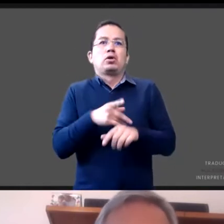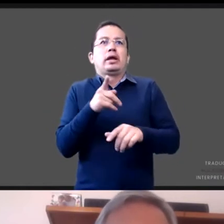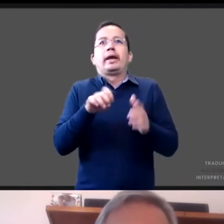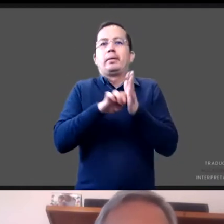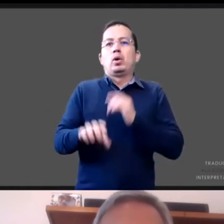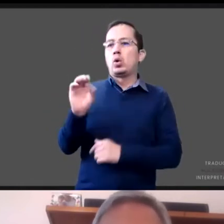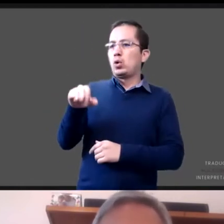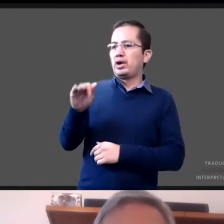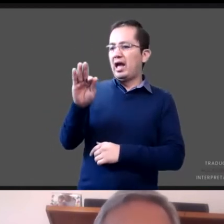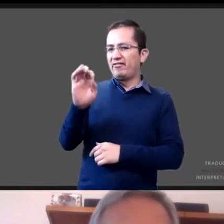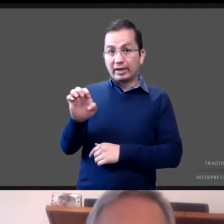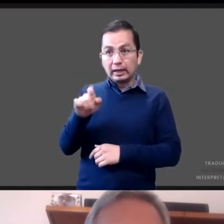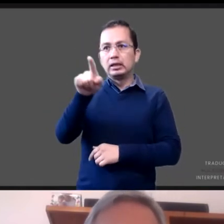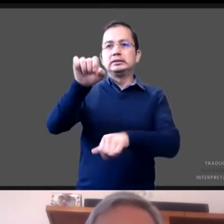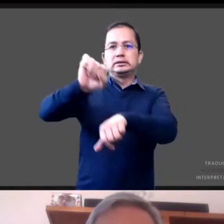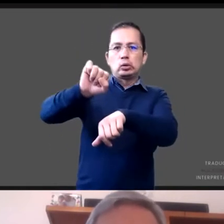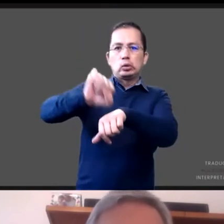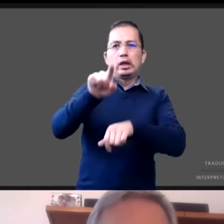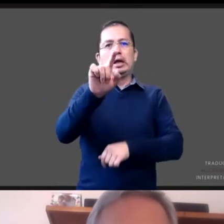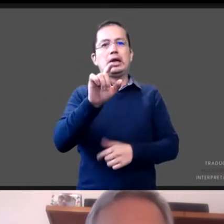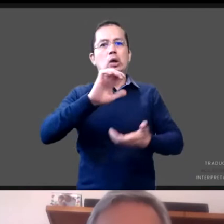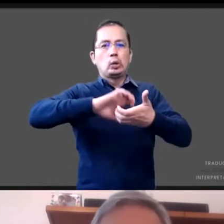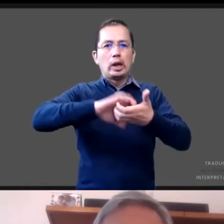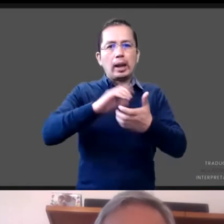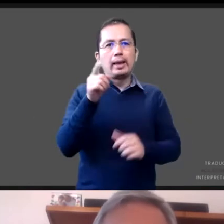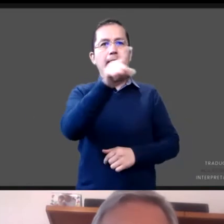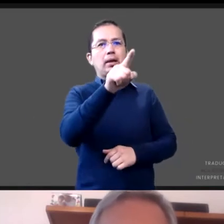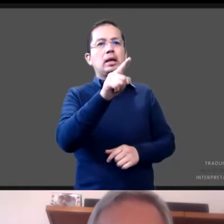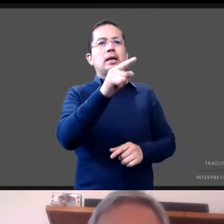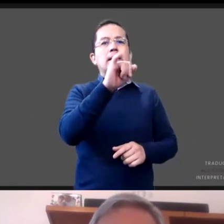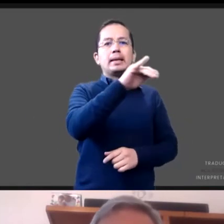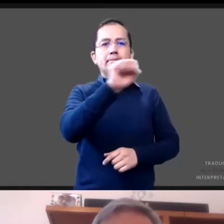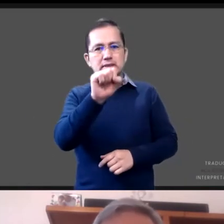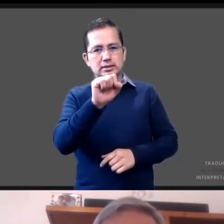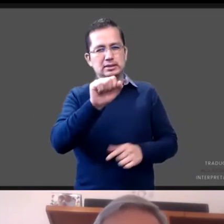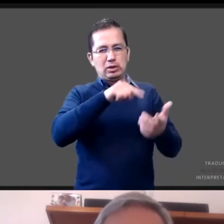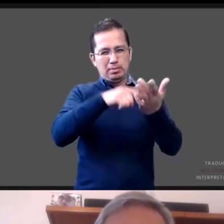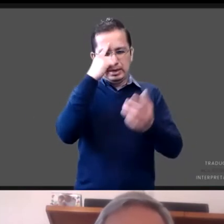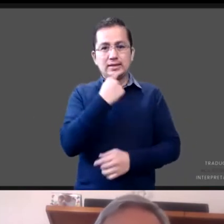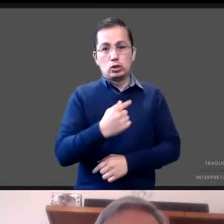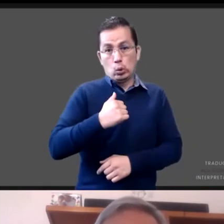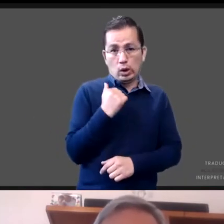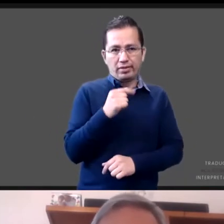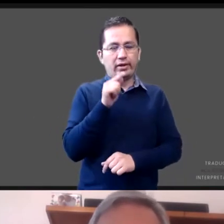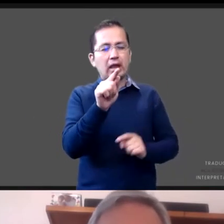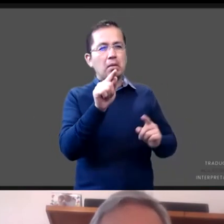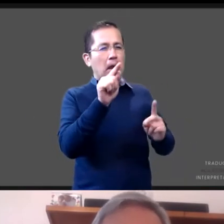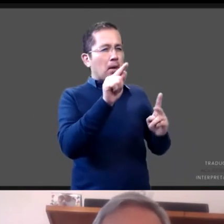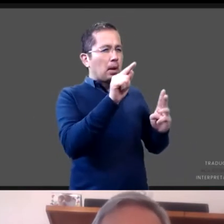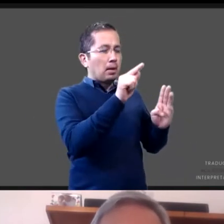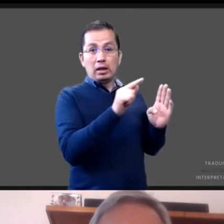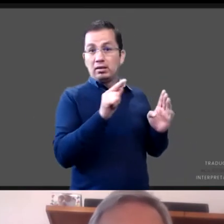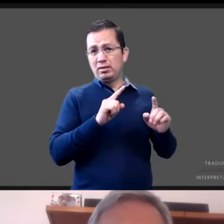es los CEVETAS y los CONALEPS y las guarderías del IMSS y el sistema de CAIS de